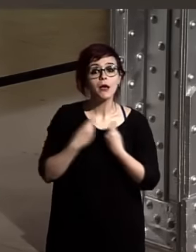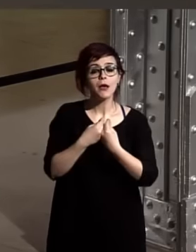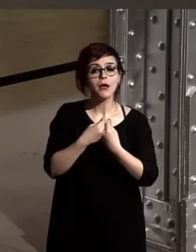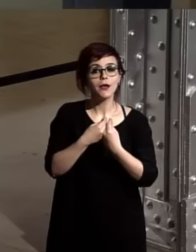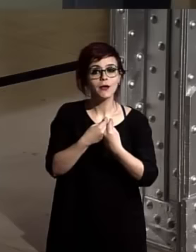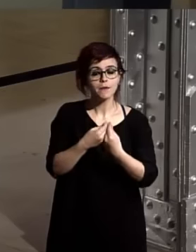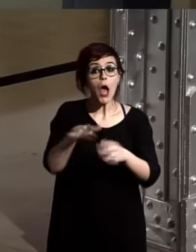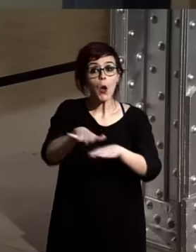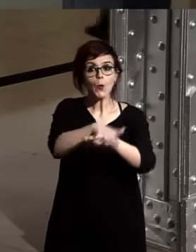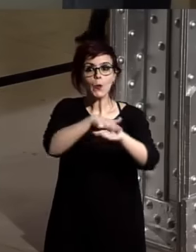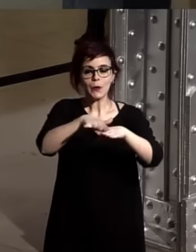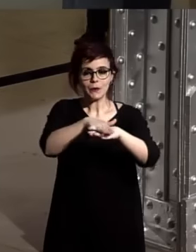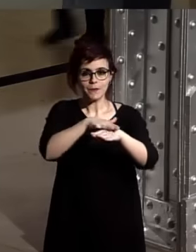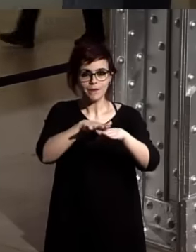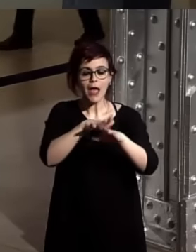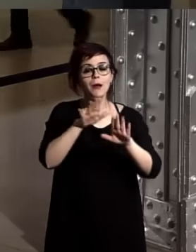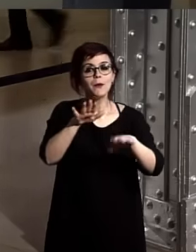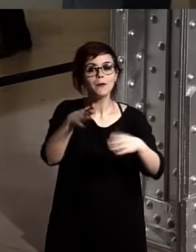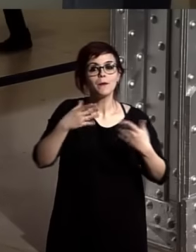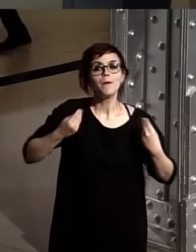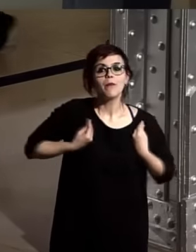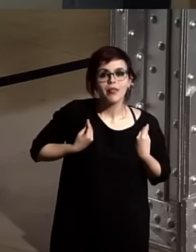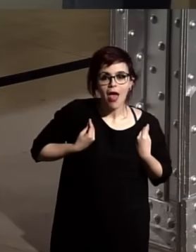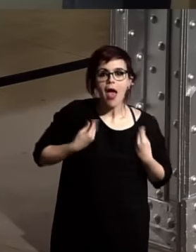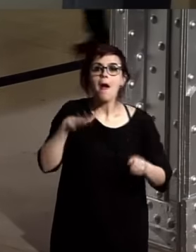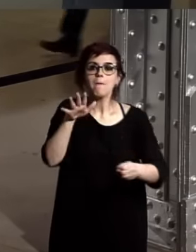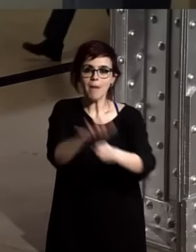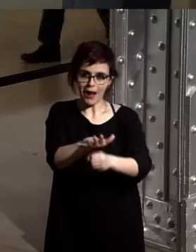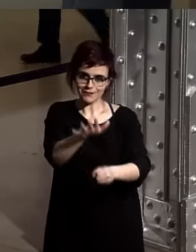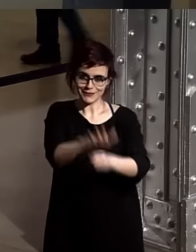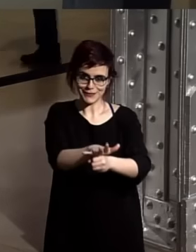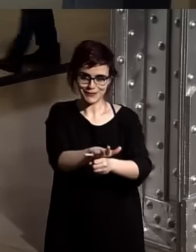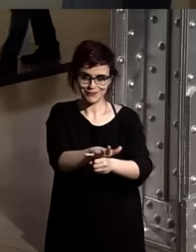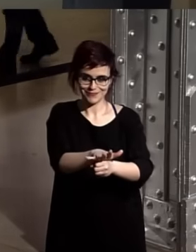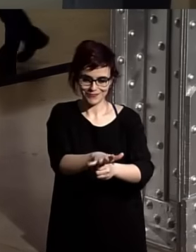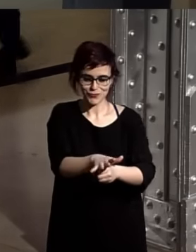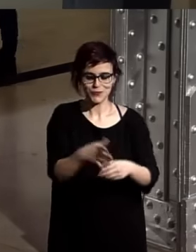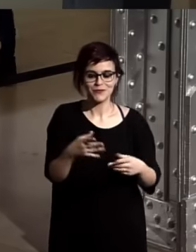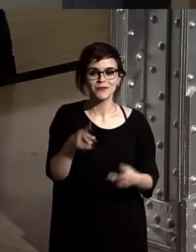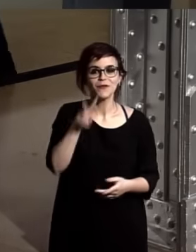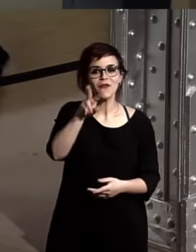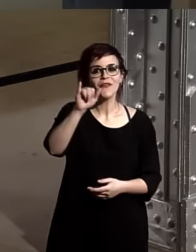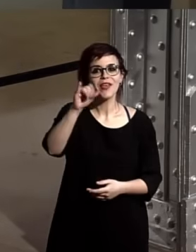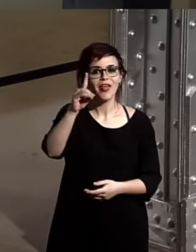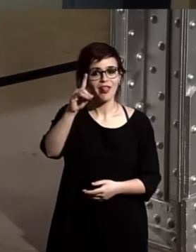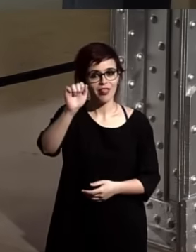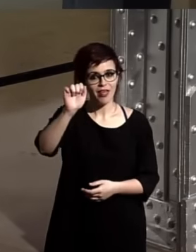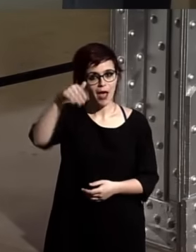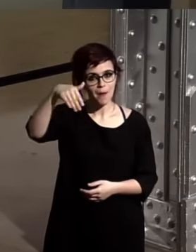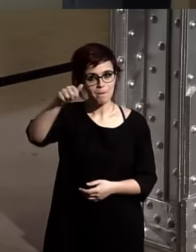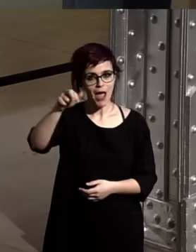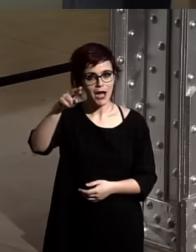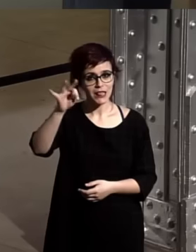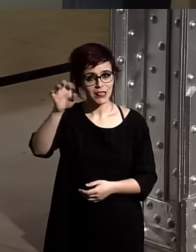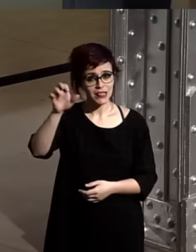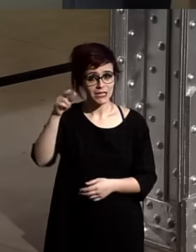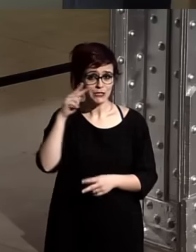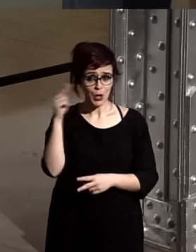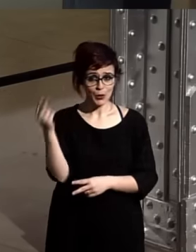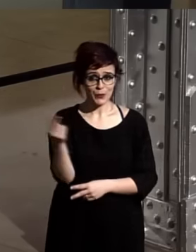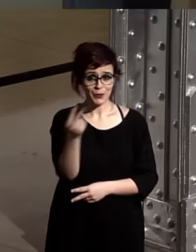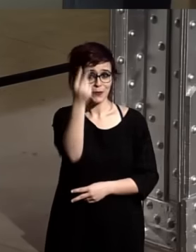acompaña vida martes muy bien vida martes eh Bueno lo tenéis